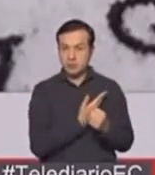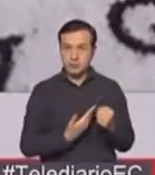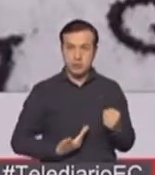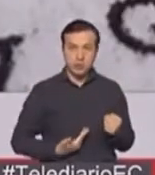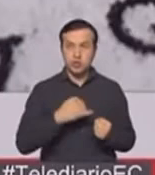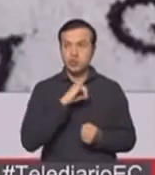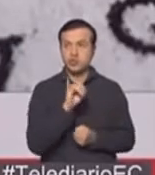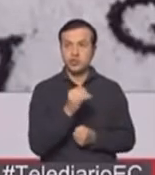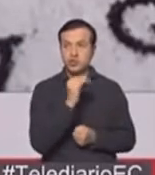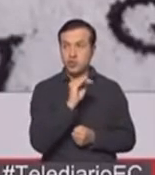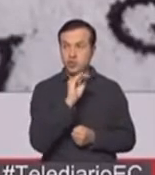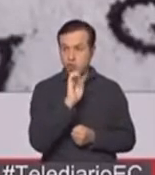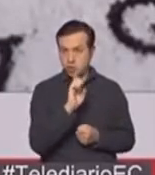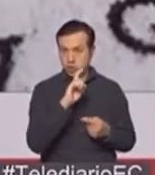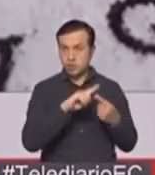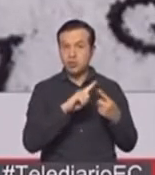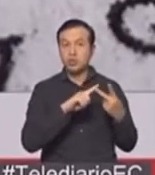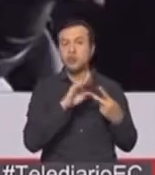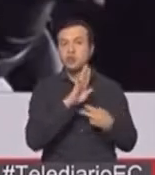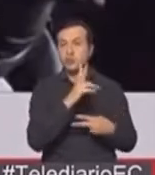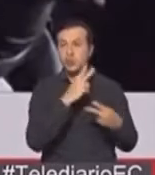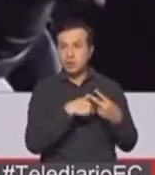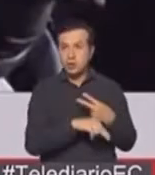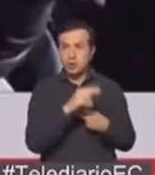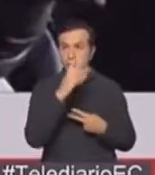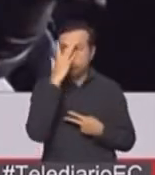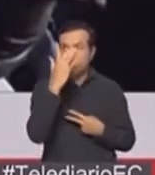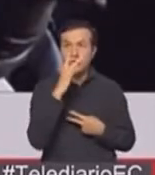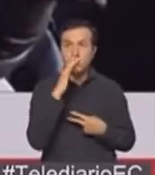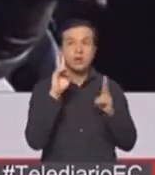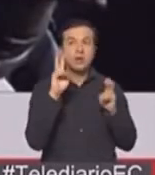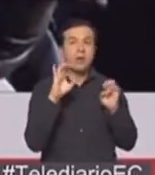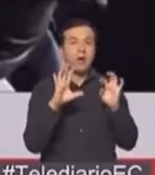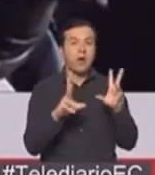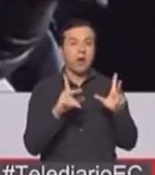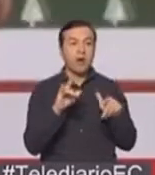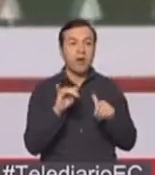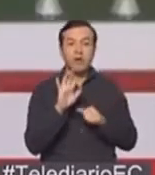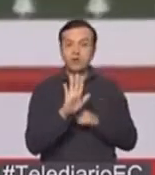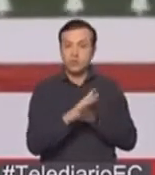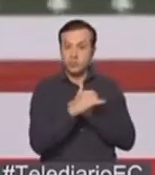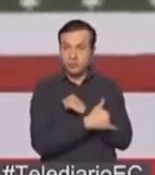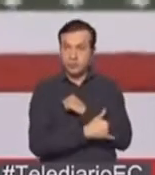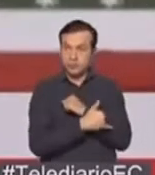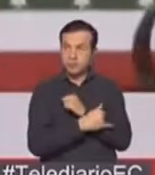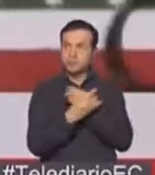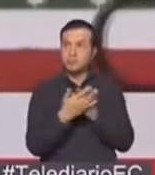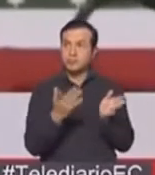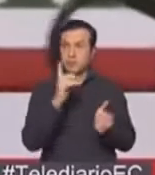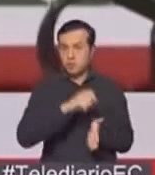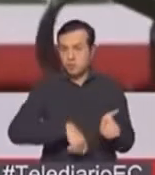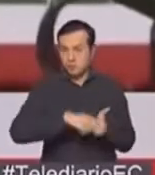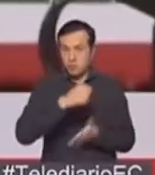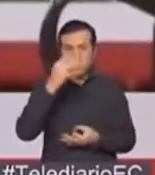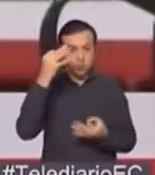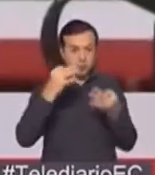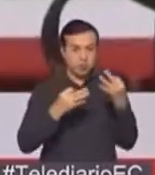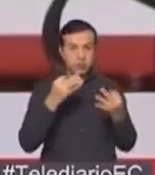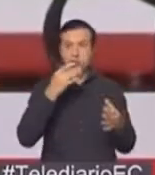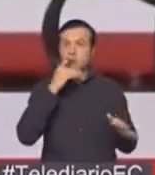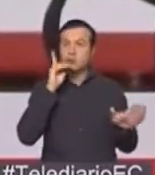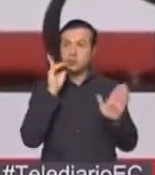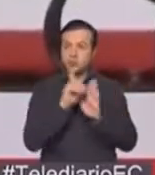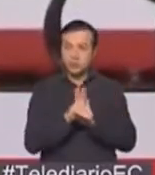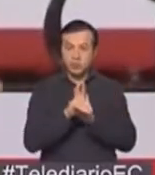y también contra su hijo hunter por supuesta corrupción en ese país tras la aprobación del juicio throne denunció en un